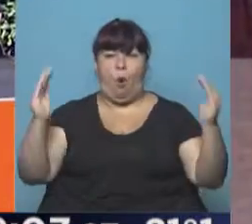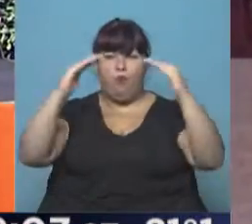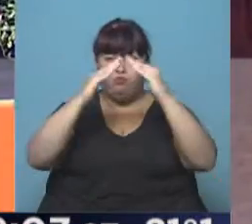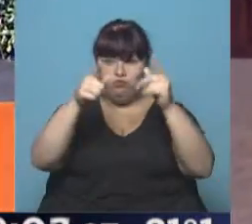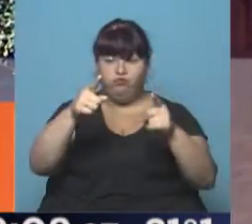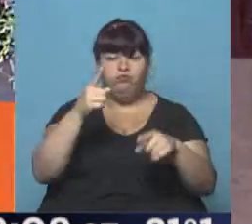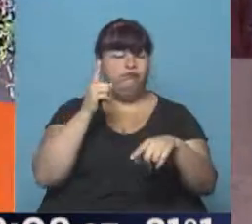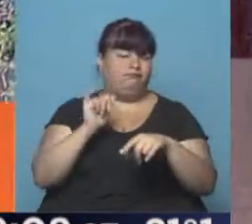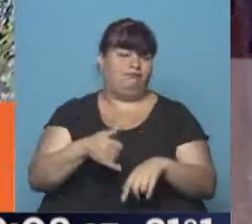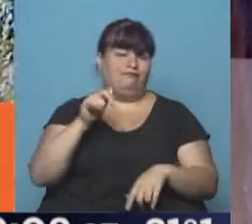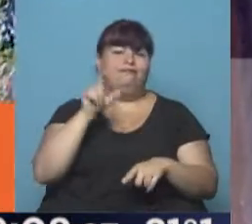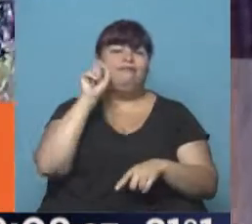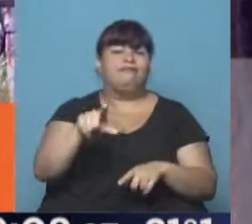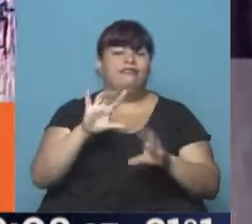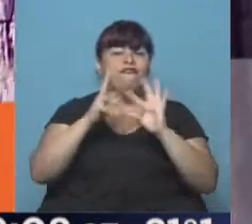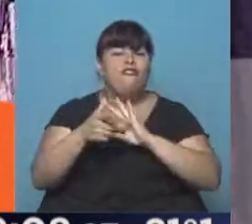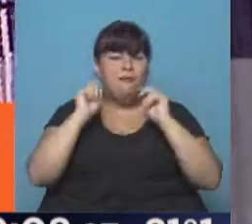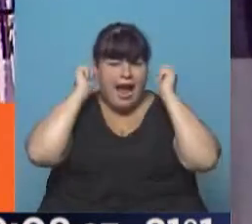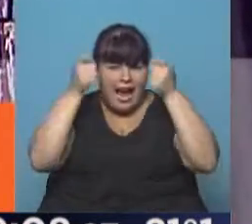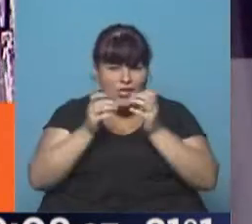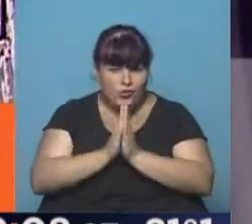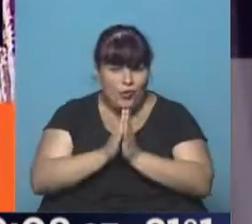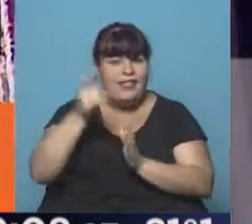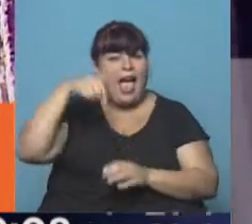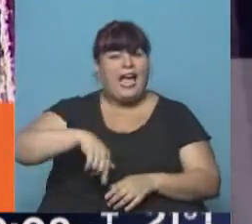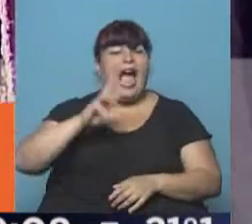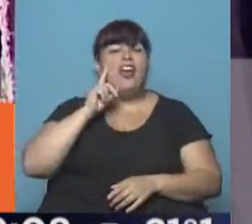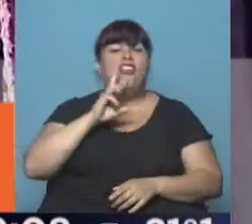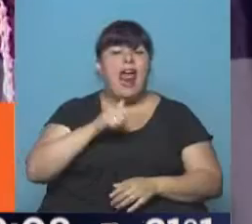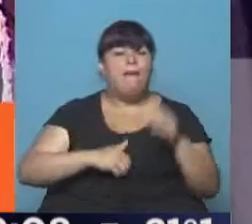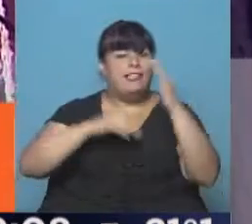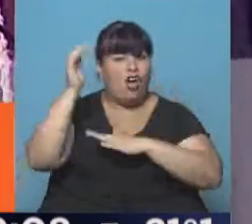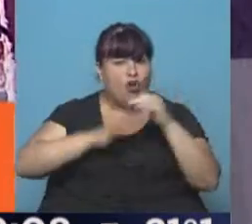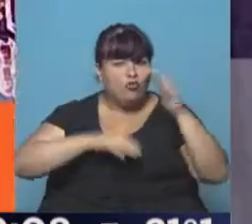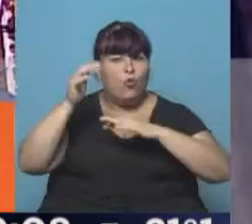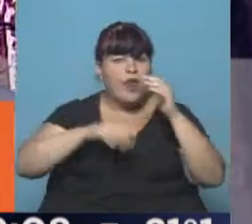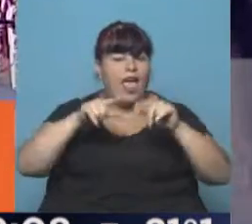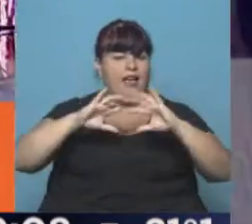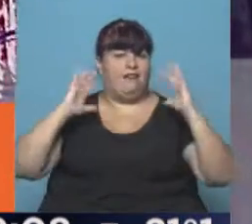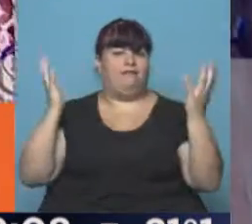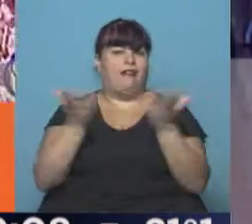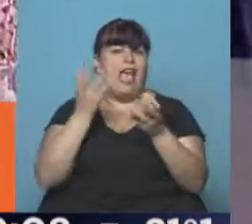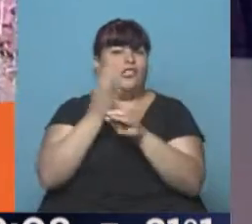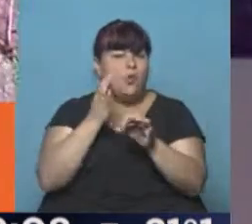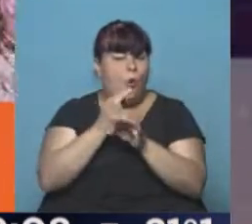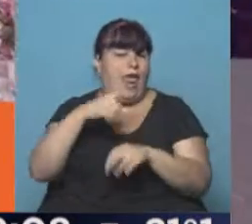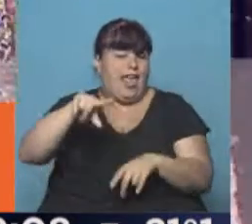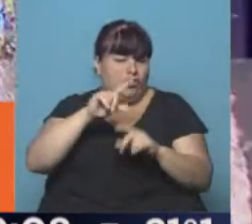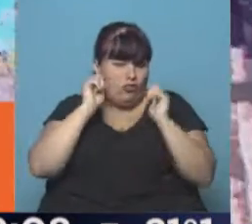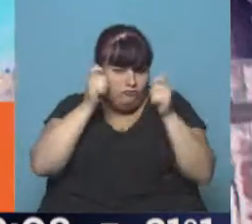cúpula inconfundible de la característica de los jesuitas cuando aquí en el Río de la Plata construían todas estas grandes escuelas para ellos